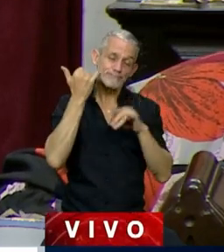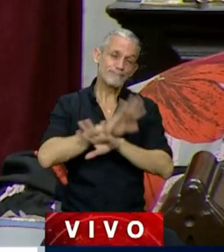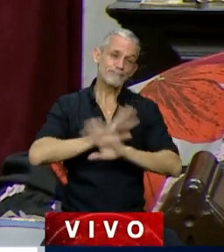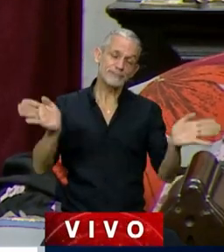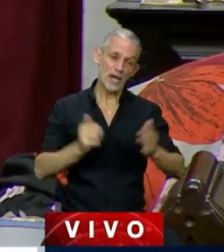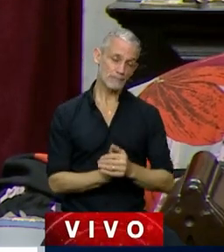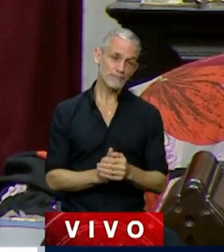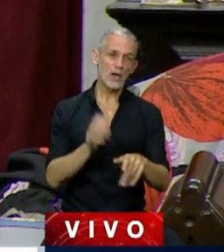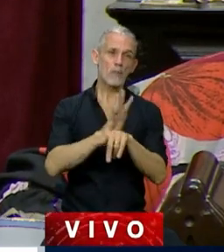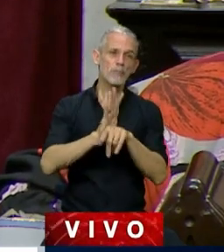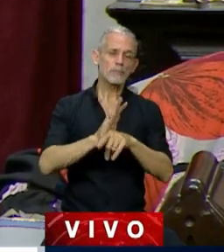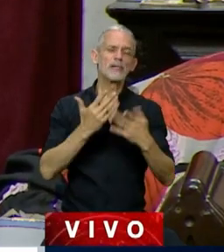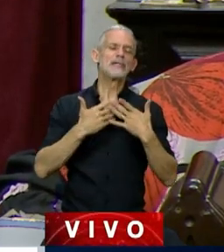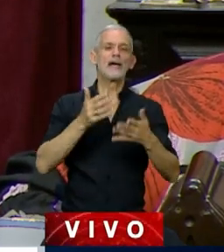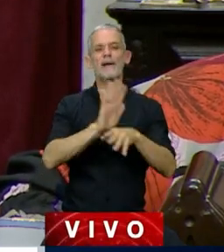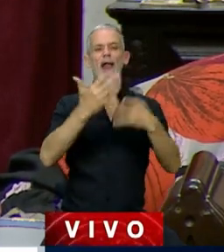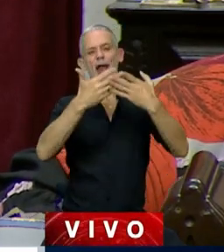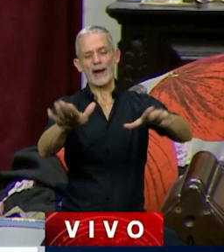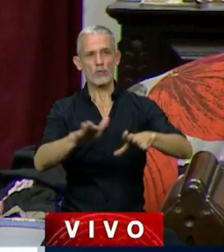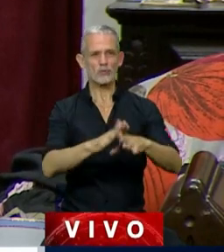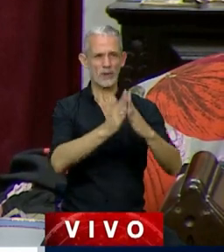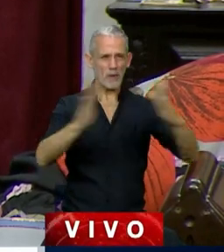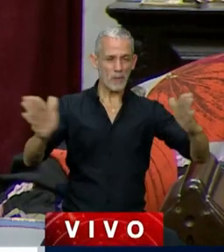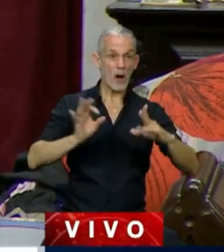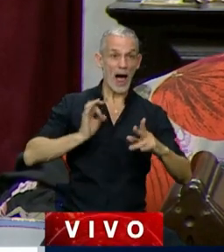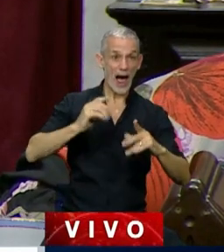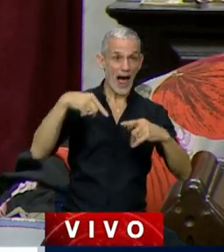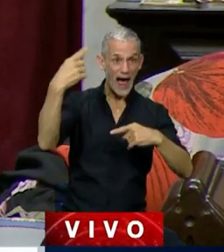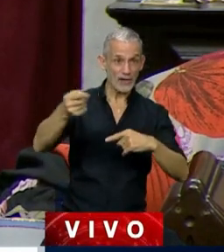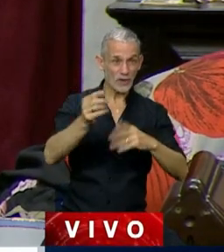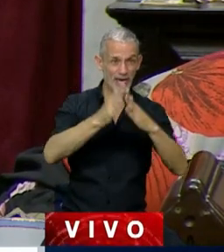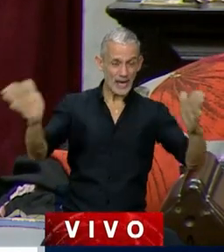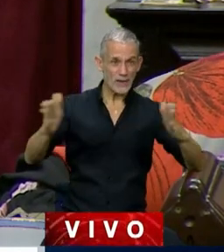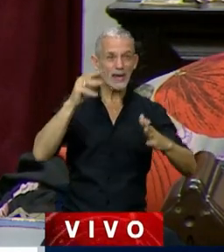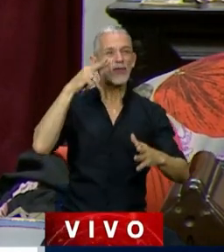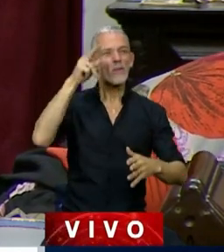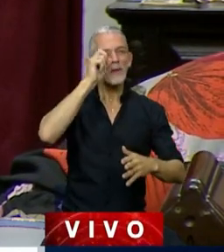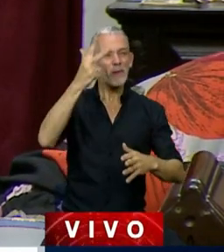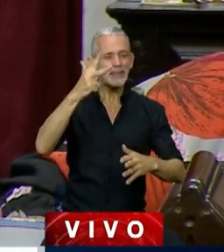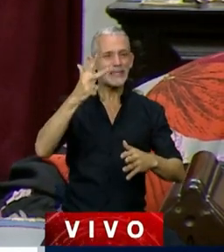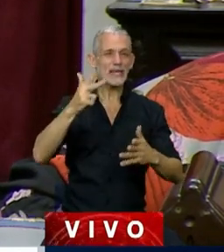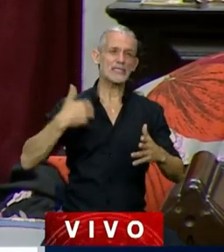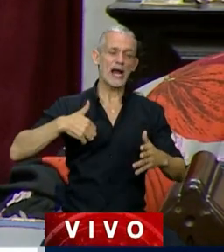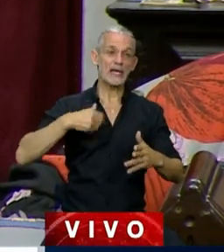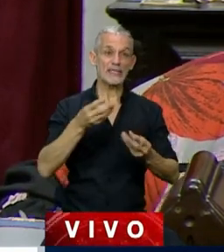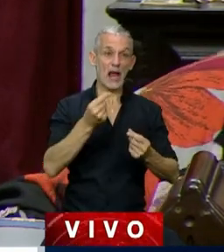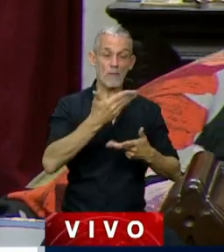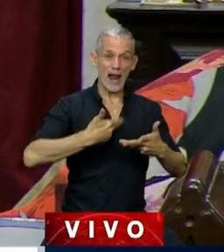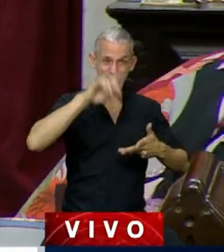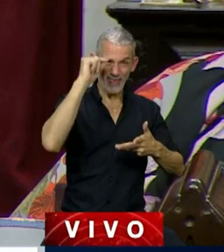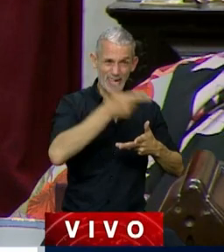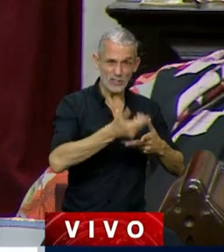una renuncia planificada a que durante el próximo año la Argentina invierta el dinero